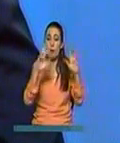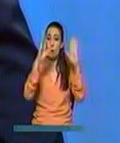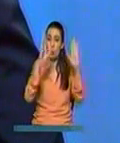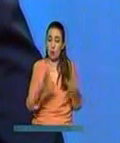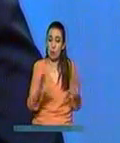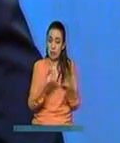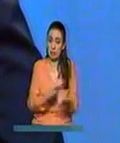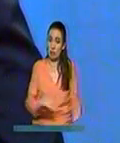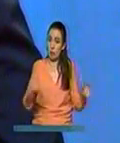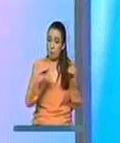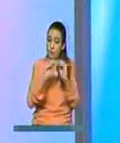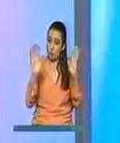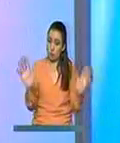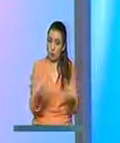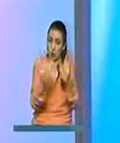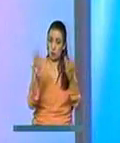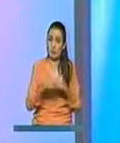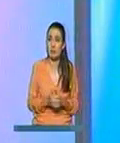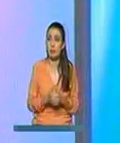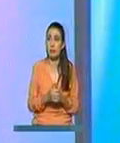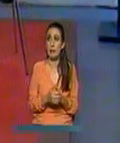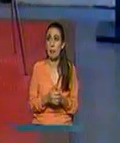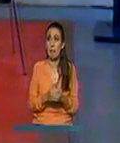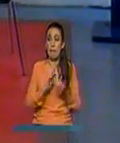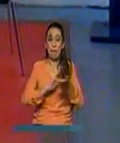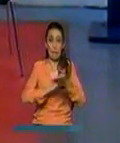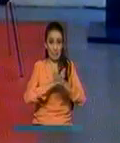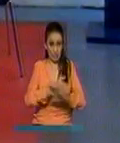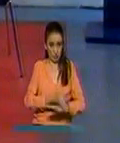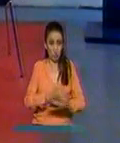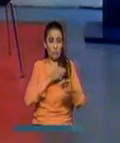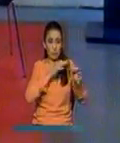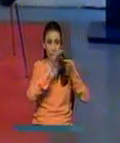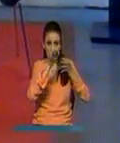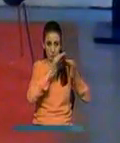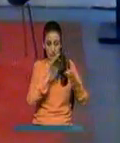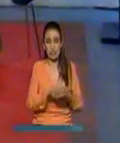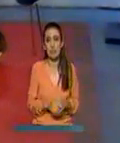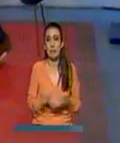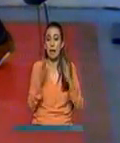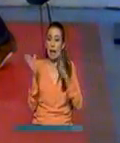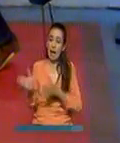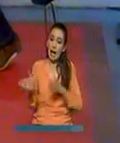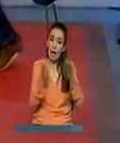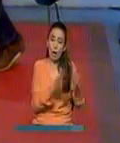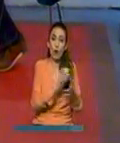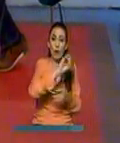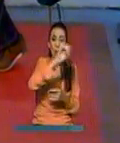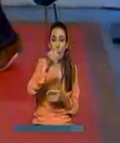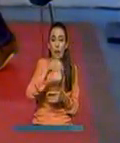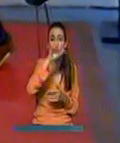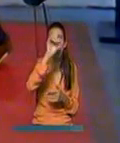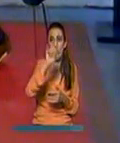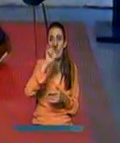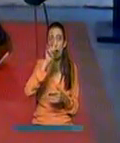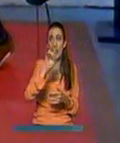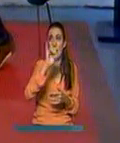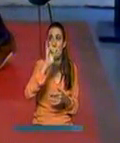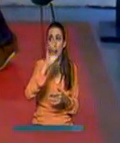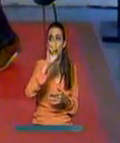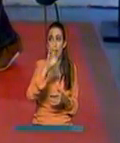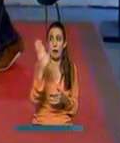artesanales con estos incentivos que se están planteando. Así es. Vamos a verlo en breve, Pedro. Muchas gracias por su intervención. Javier Salas, fundador y gerente de la